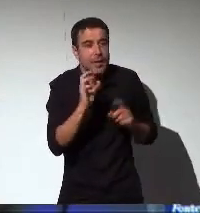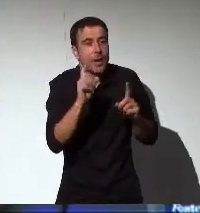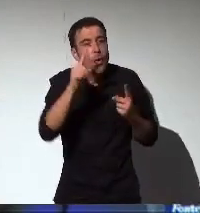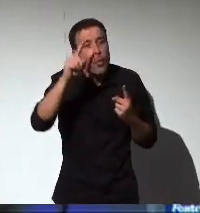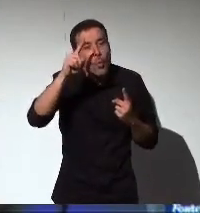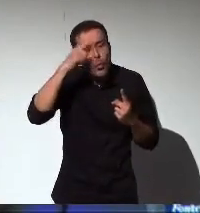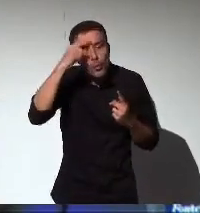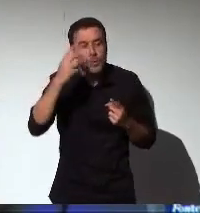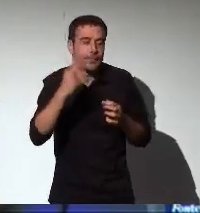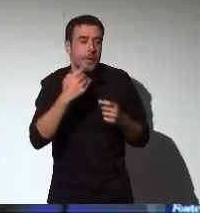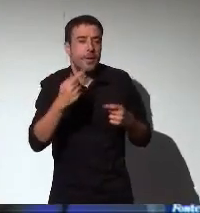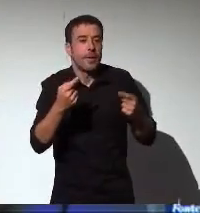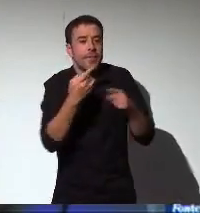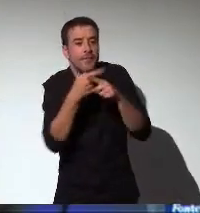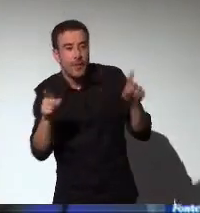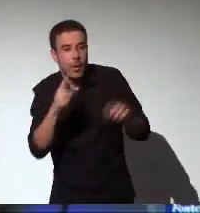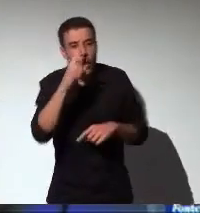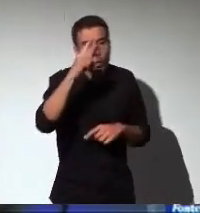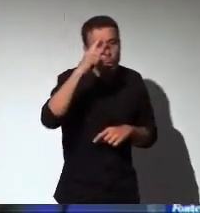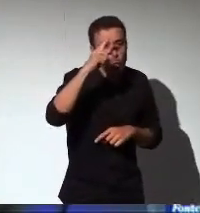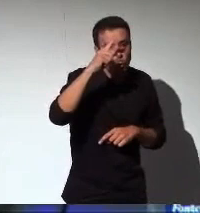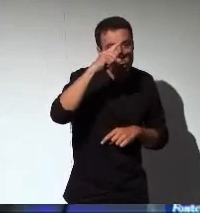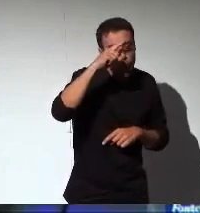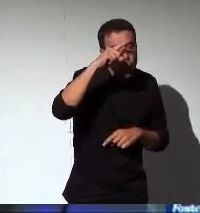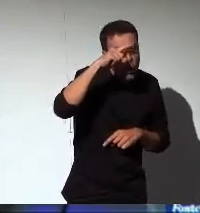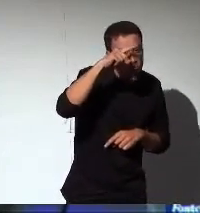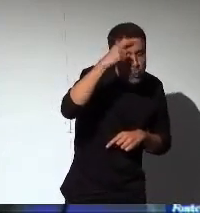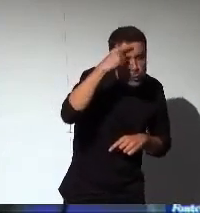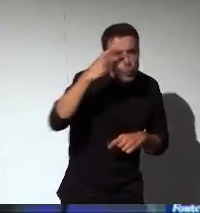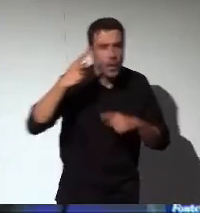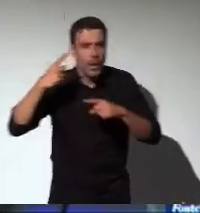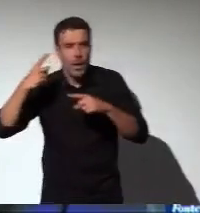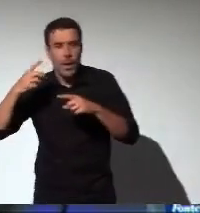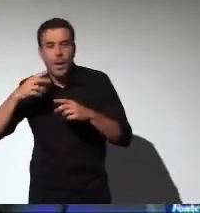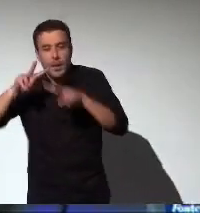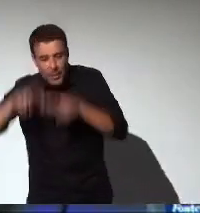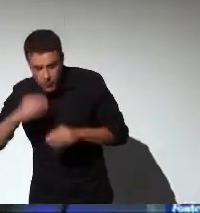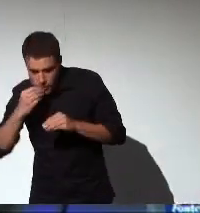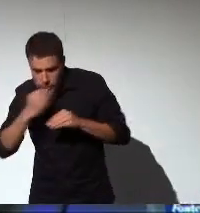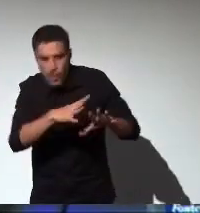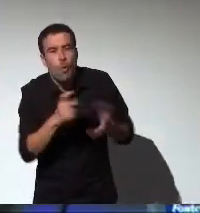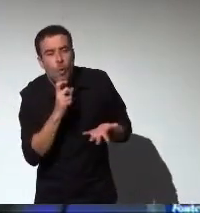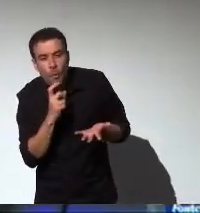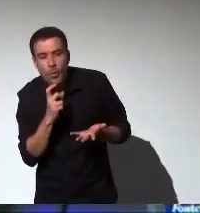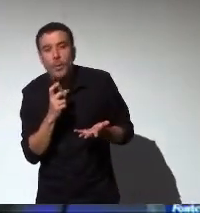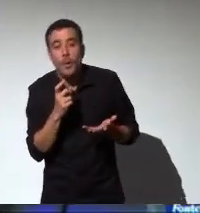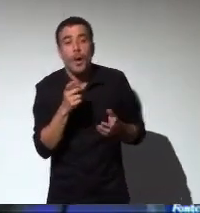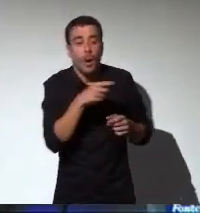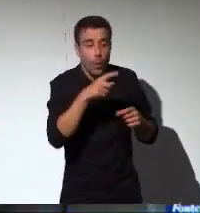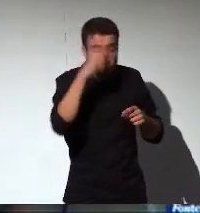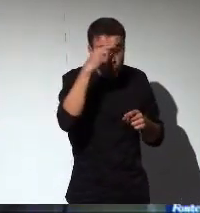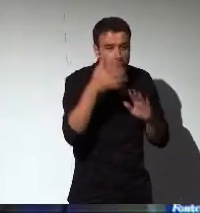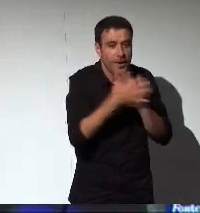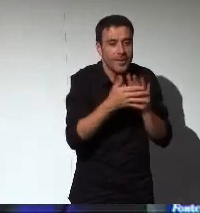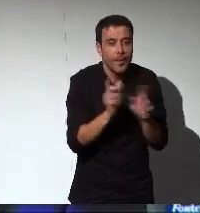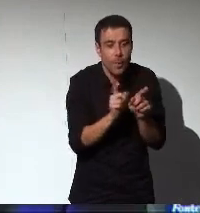cultura. ¿Cuál es la diferencia entre cultura y la otra parte, transferencia e investigación, ¿no? Bueno, cuando uno habla de cultura está hablando de sembrar, ¿no? Y en este